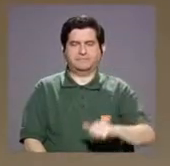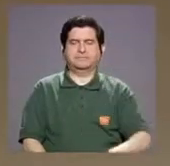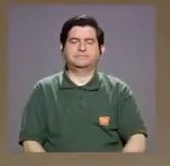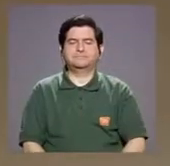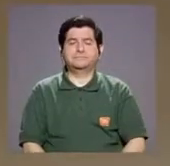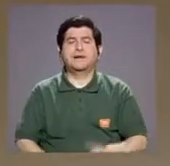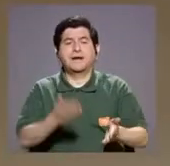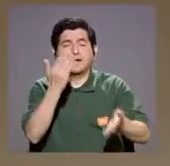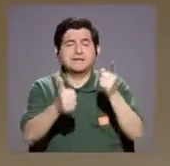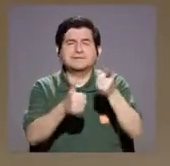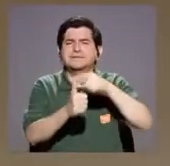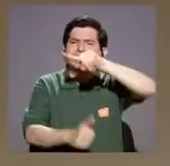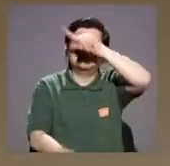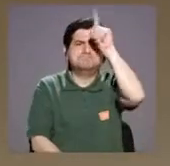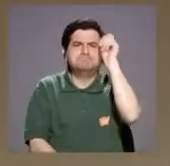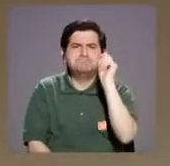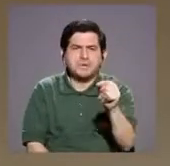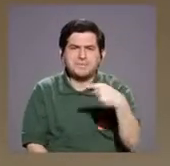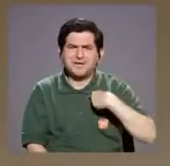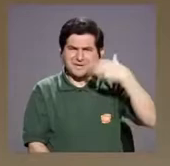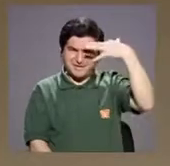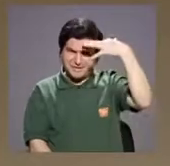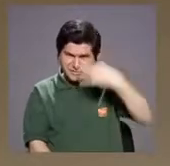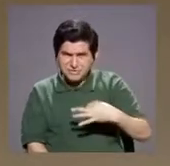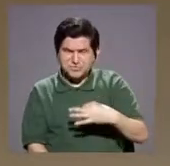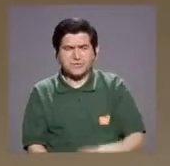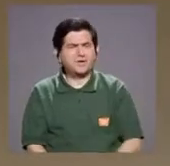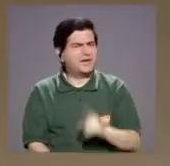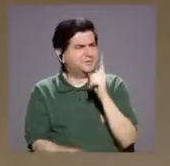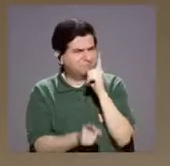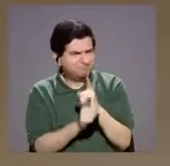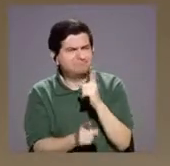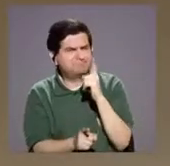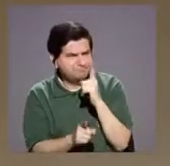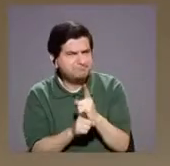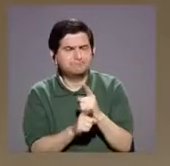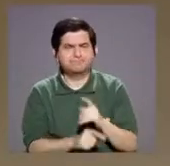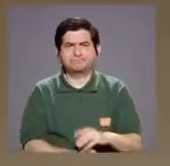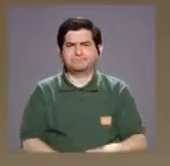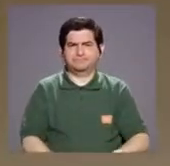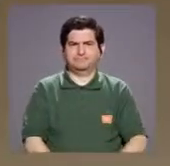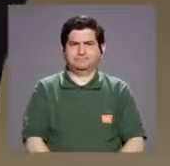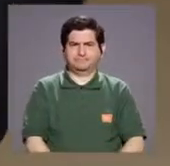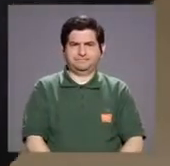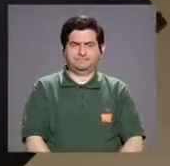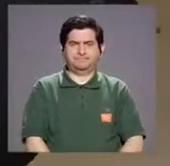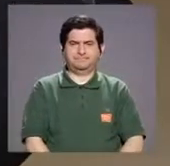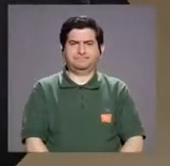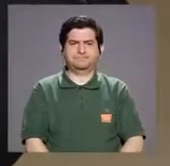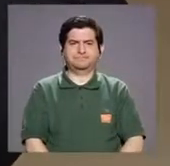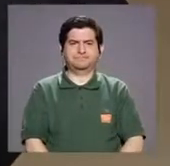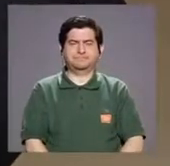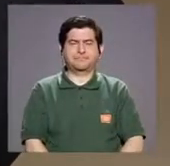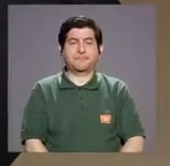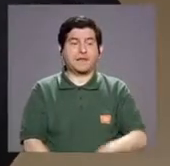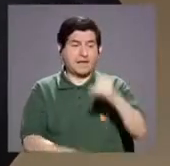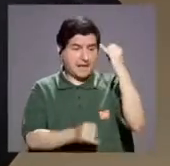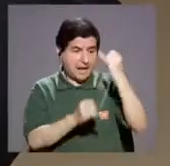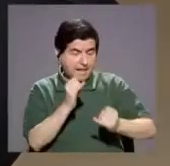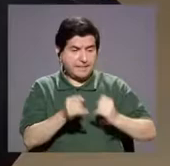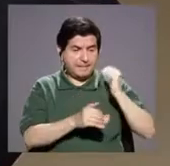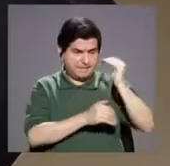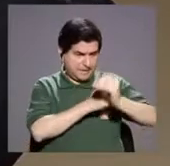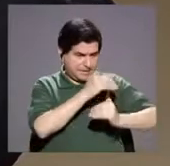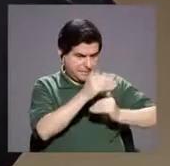tal vez la primera pregunta que me parece oportuna es cuando terminó el proceso